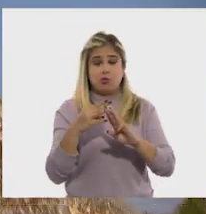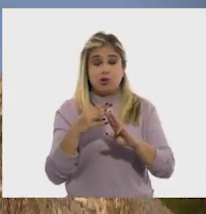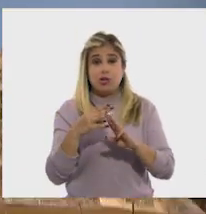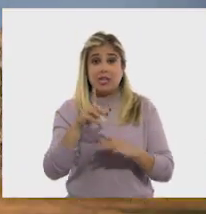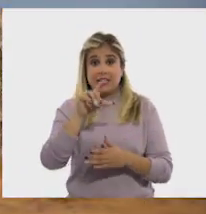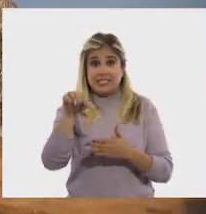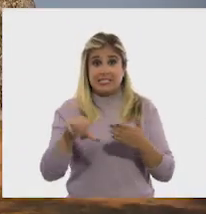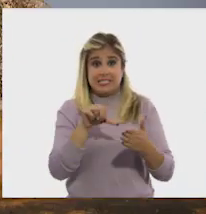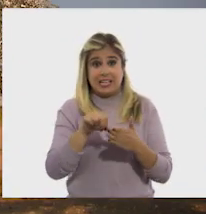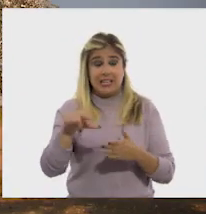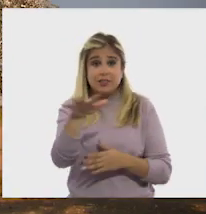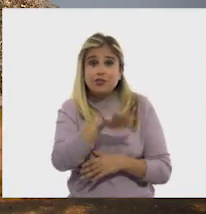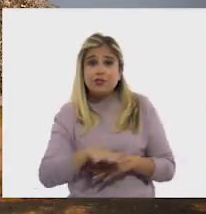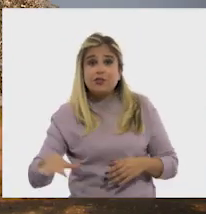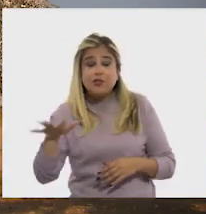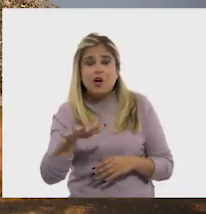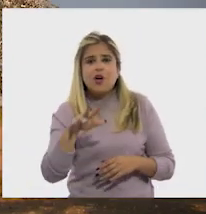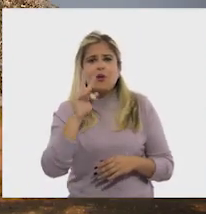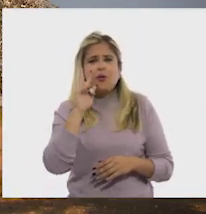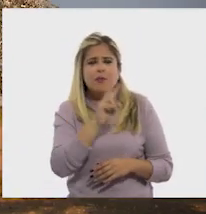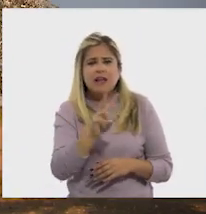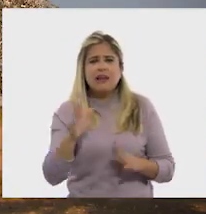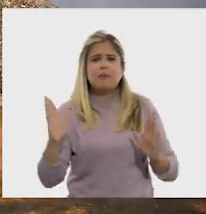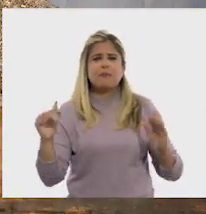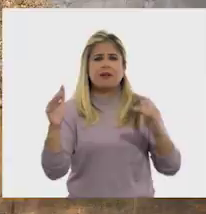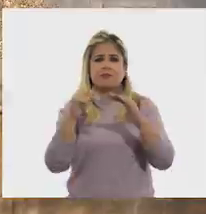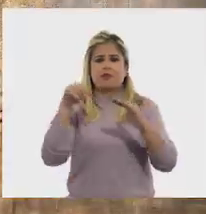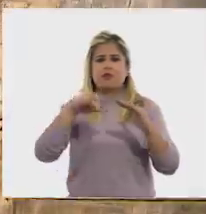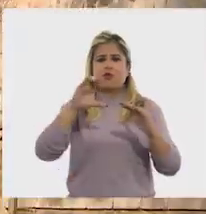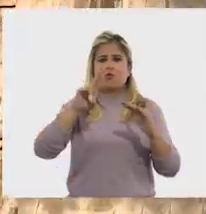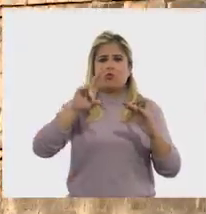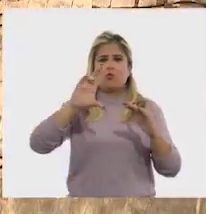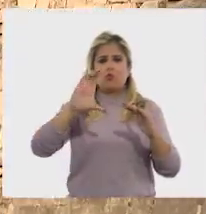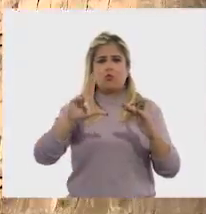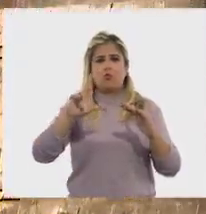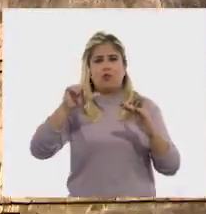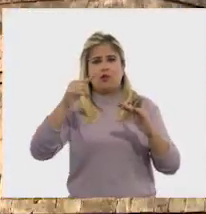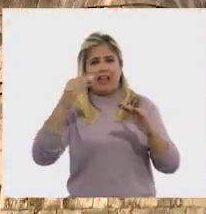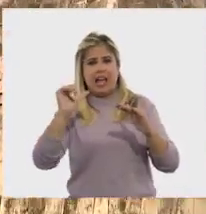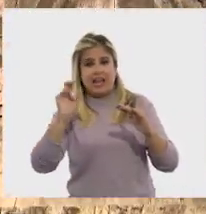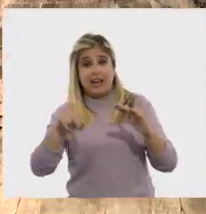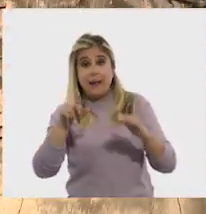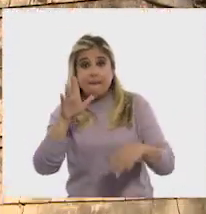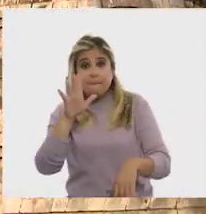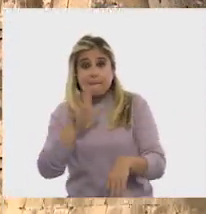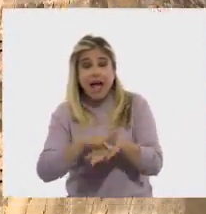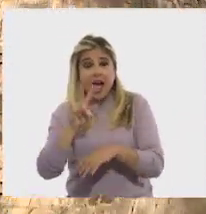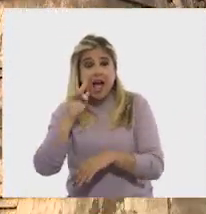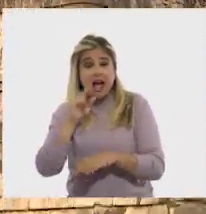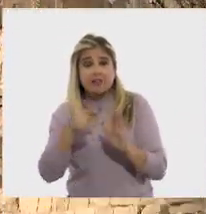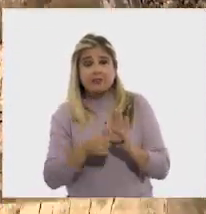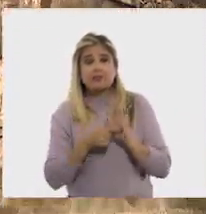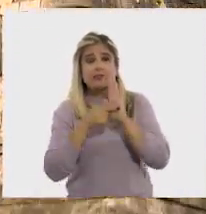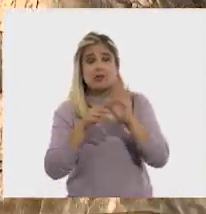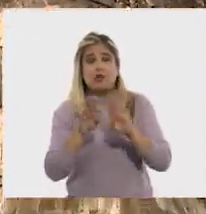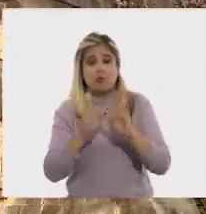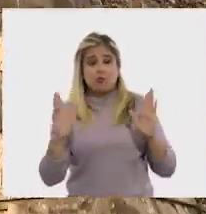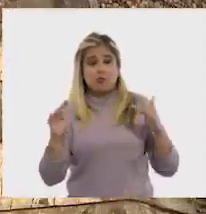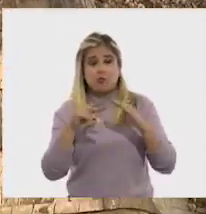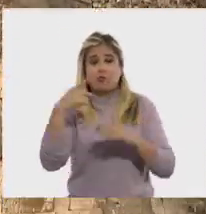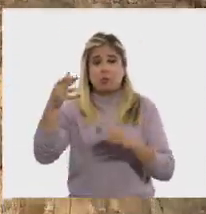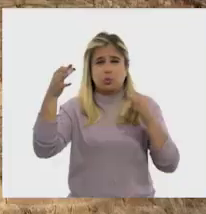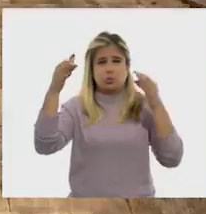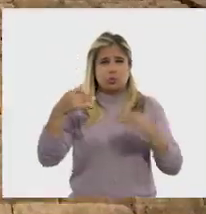el centro destaca inconfundible la pirámide de Kukulcán, la más notable muestra de la arquitectura maya